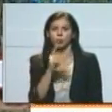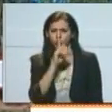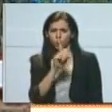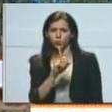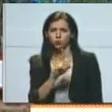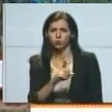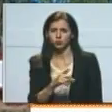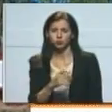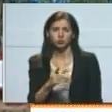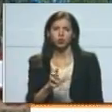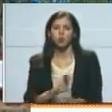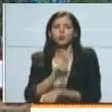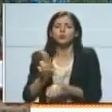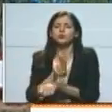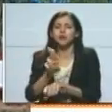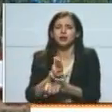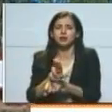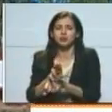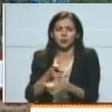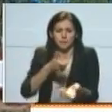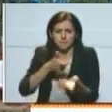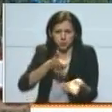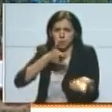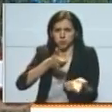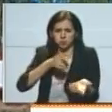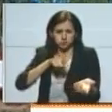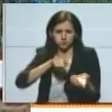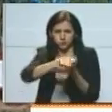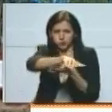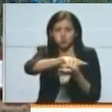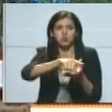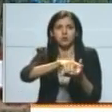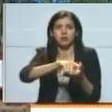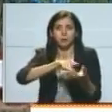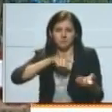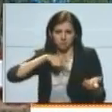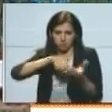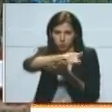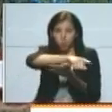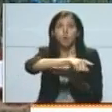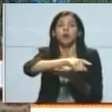tipo mal llamado bazooka, lanzacohete.